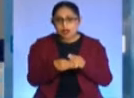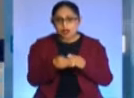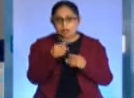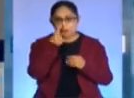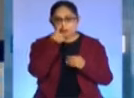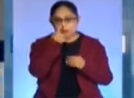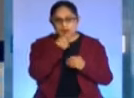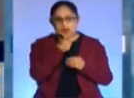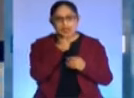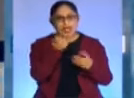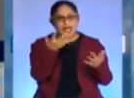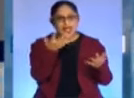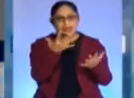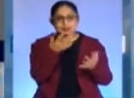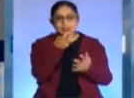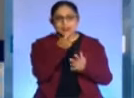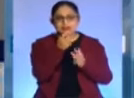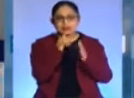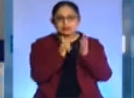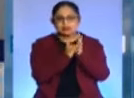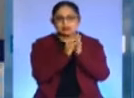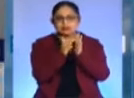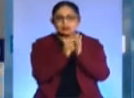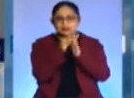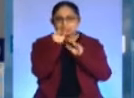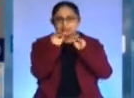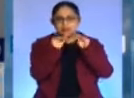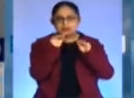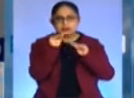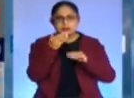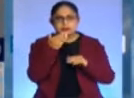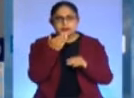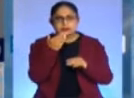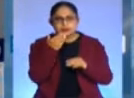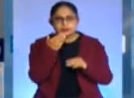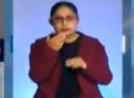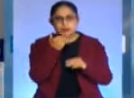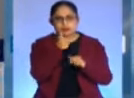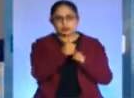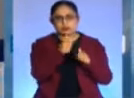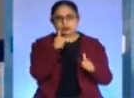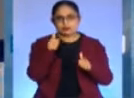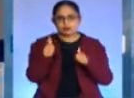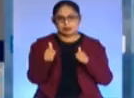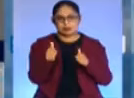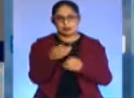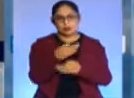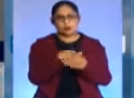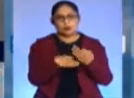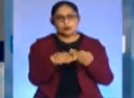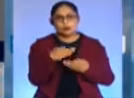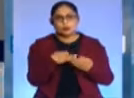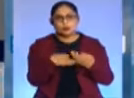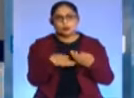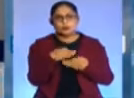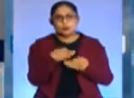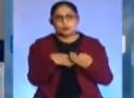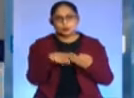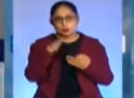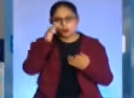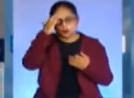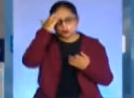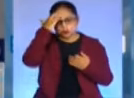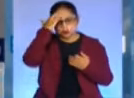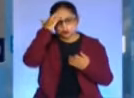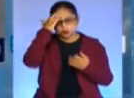que se tiene que hacer en estos procesos, en estas técnicas, pues con todo el fundamento, ¿no? Con todo el análisis y con todo el conocimiento de